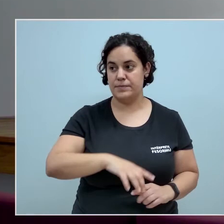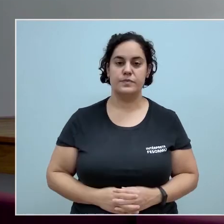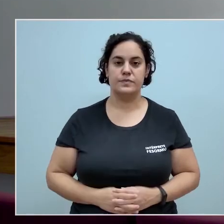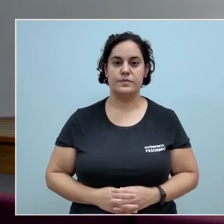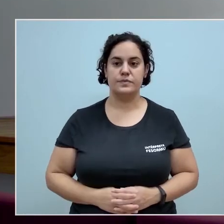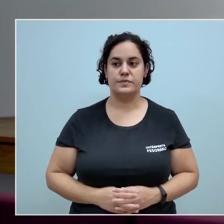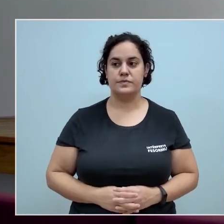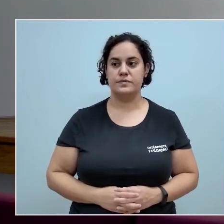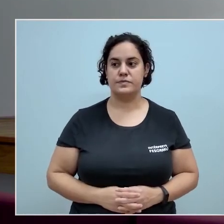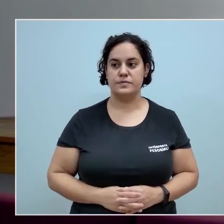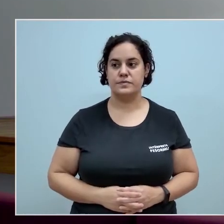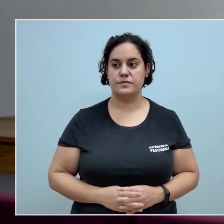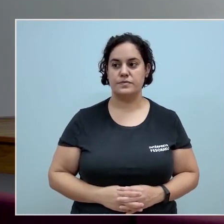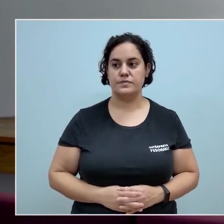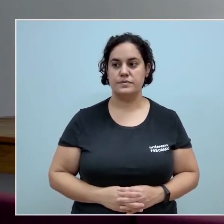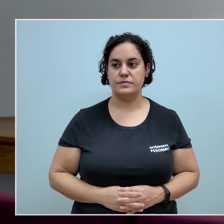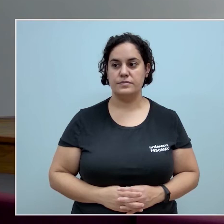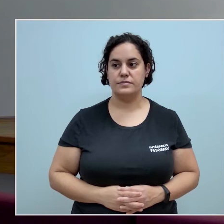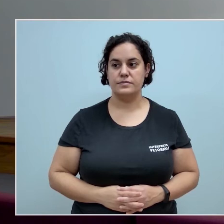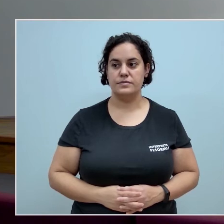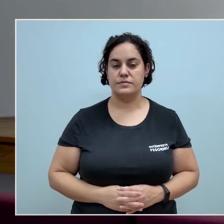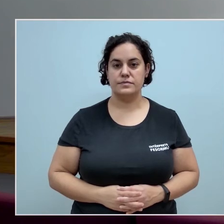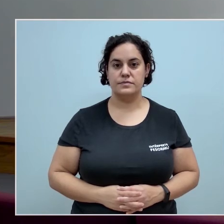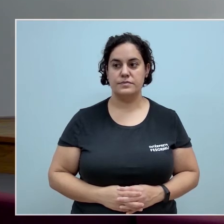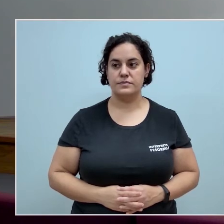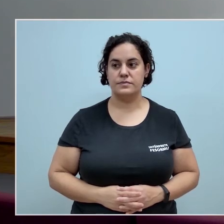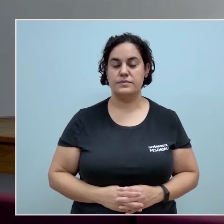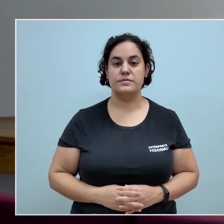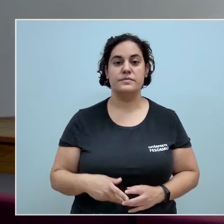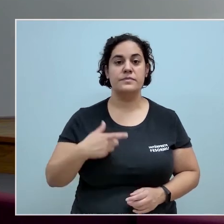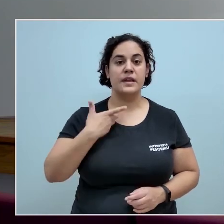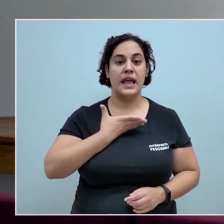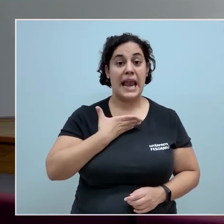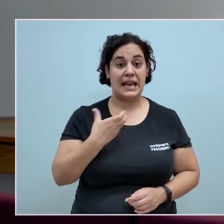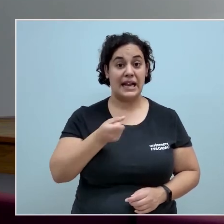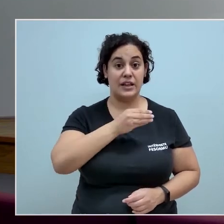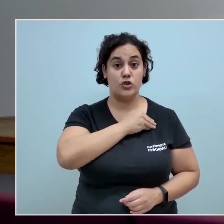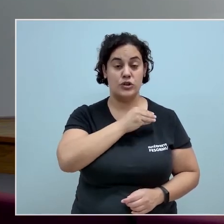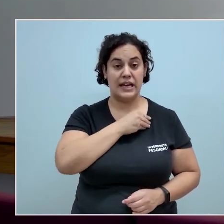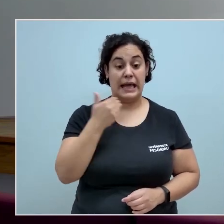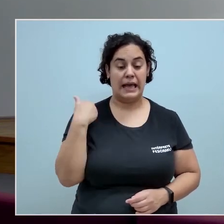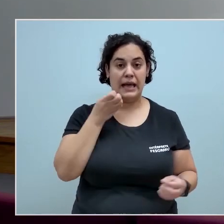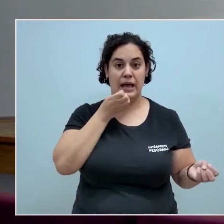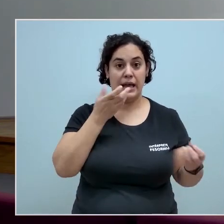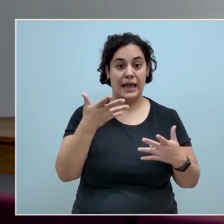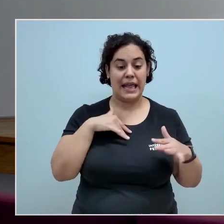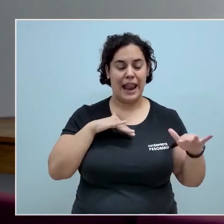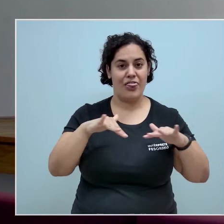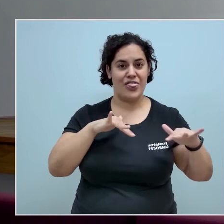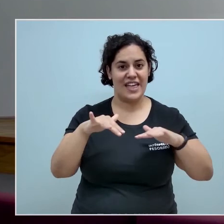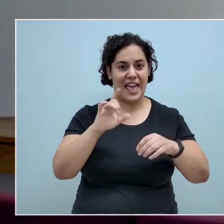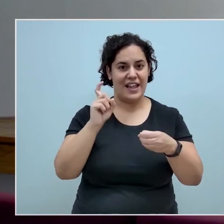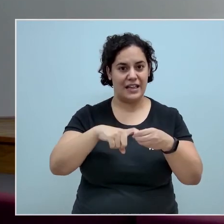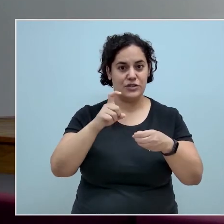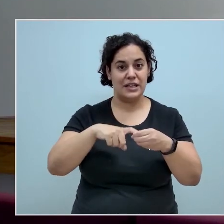Perdón, el otro día el alcalde de Totana comentaba que el DJ de la discoteca